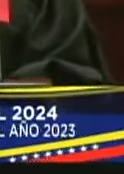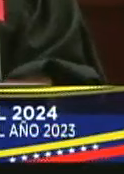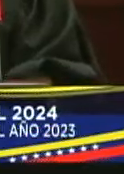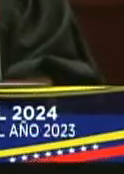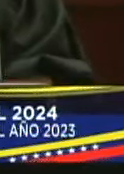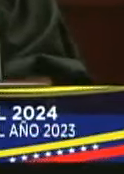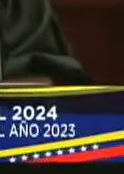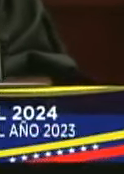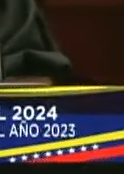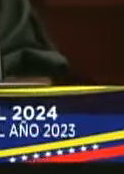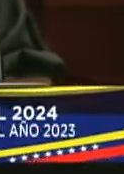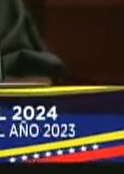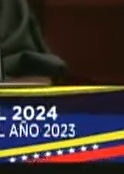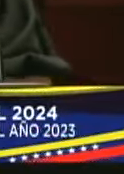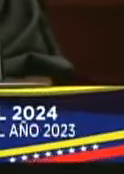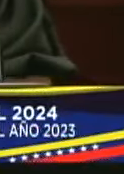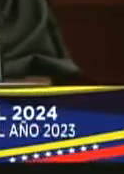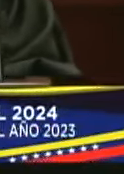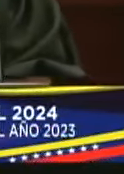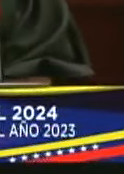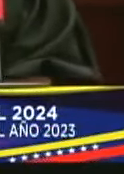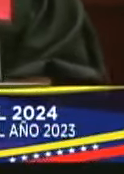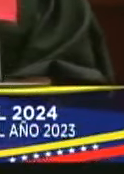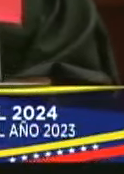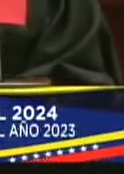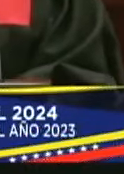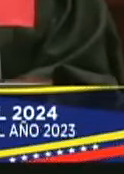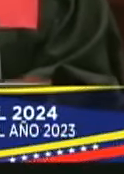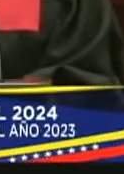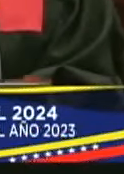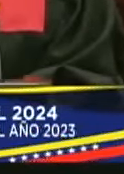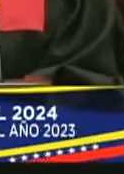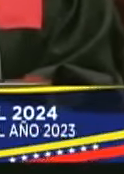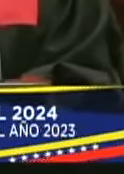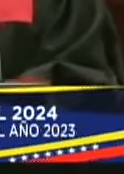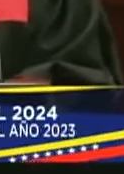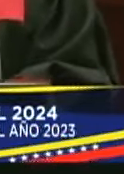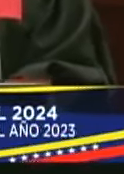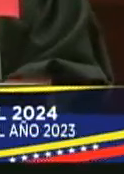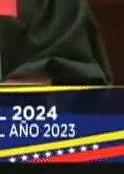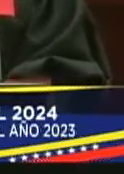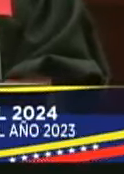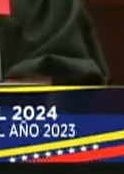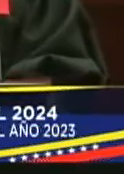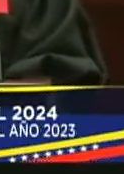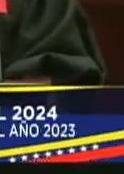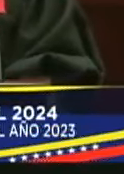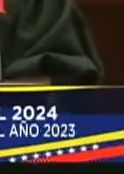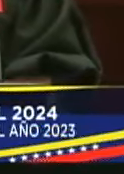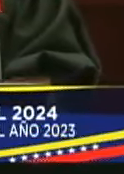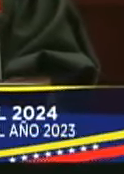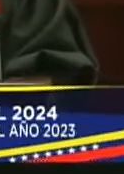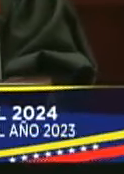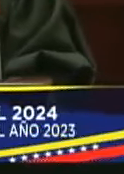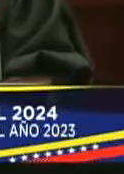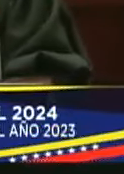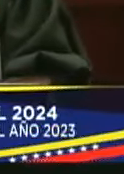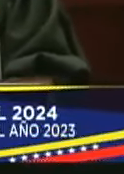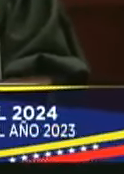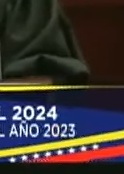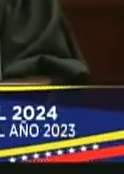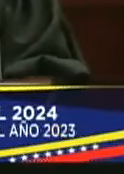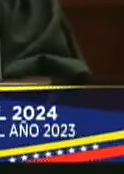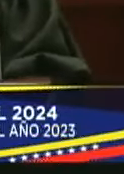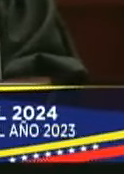político bolivariano se cierra, se corta el proceso político que estaba convirtiendo al Estado venezolano